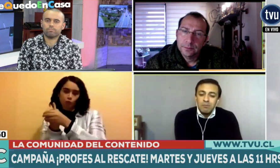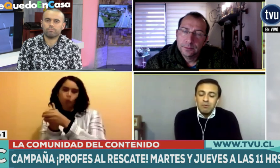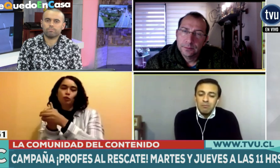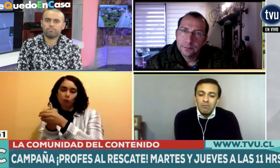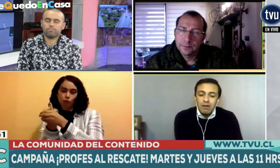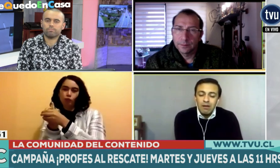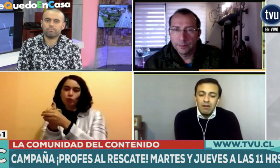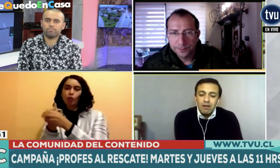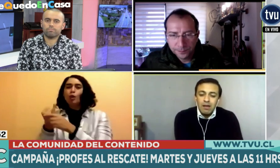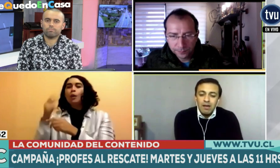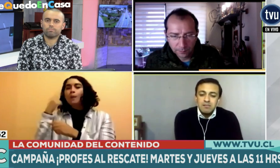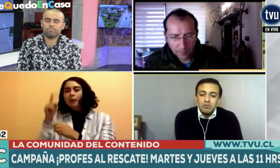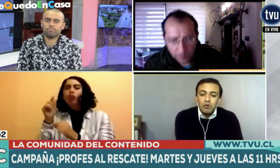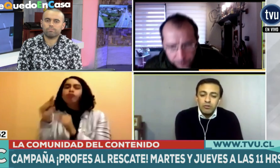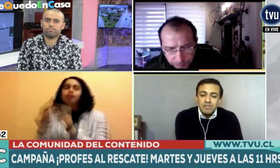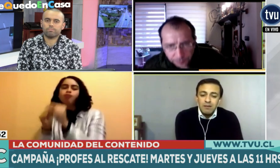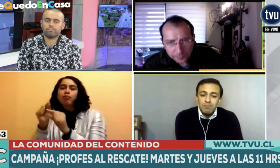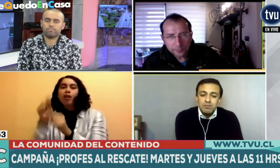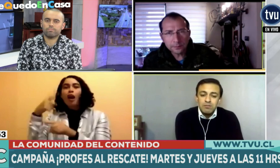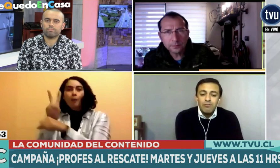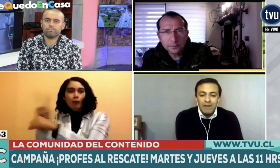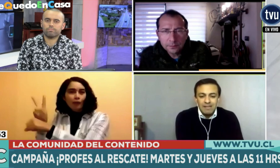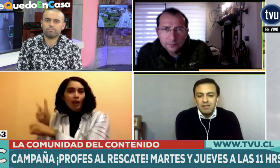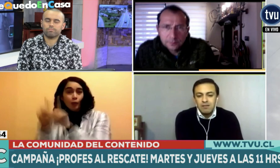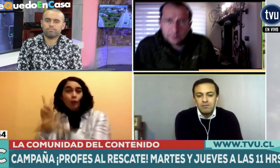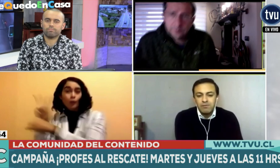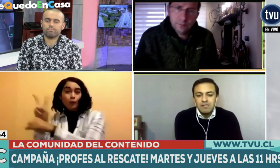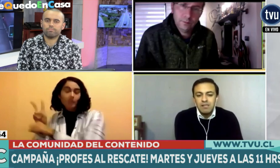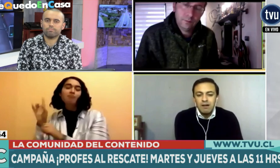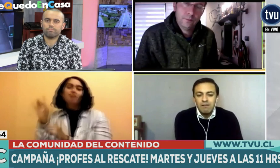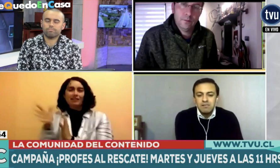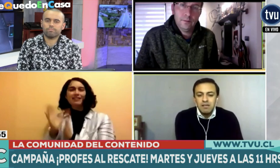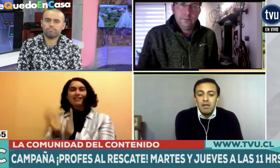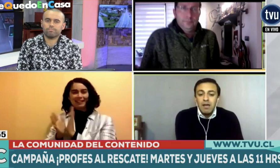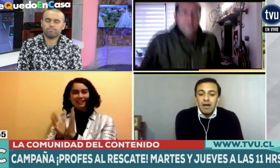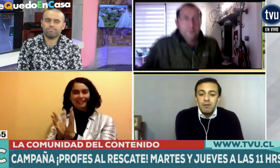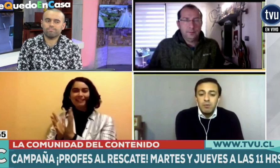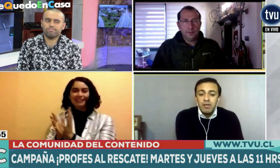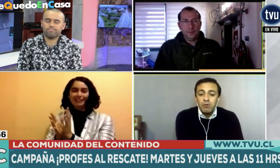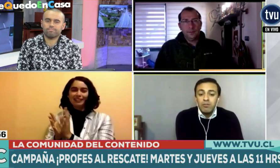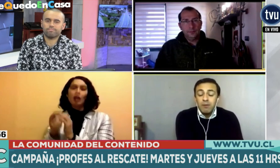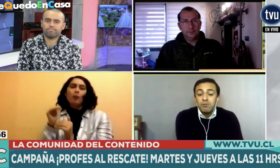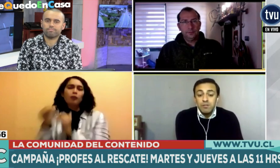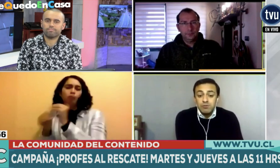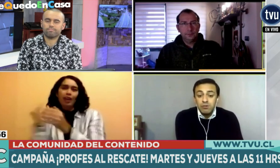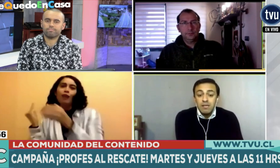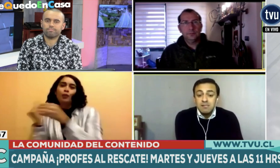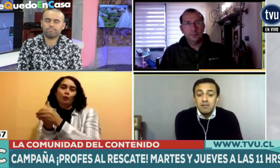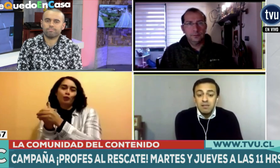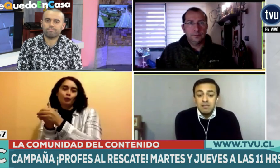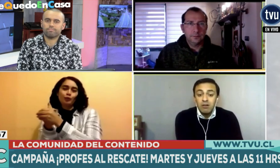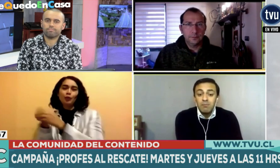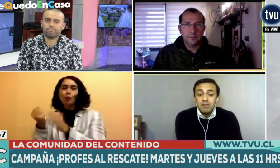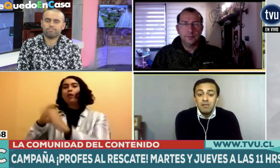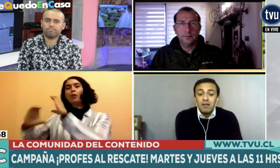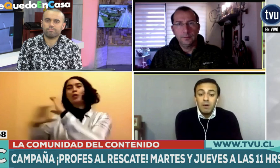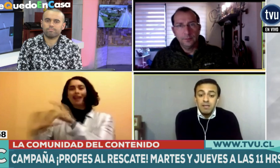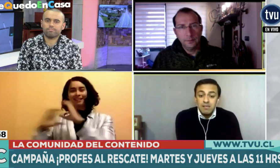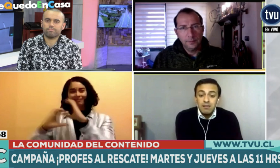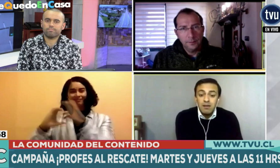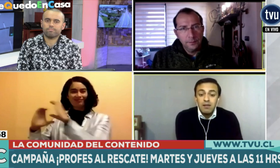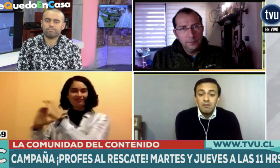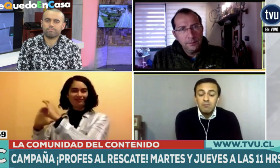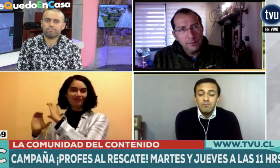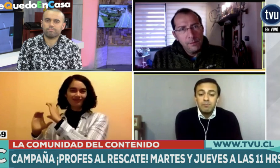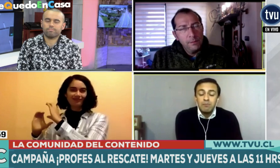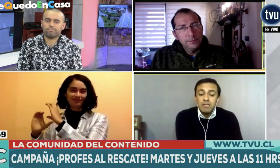pasito vamos haciendo cosas, pero sí nos falta avanzar. Hay, por ejemplo, hoy día profesores que se han interesado en aprender lengua